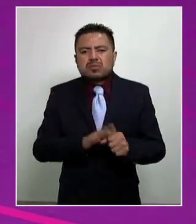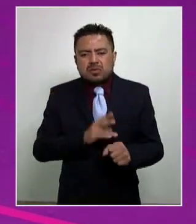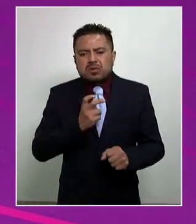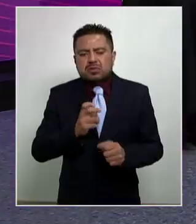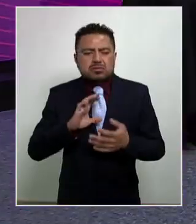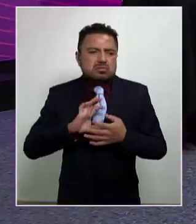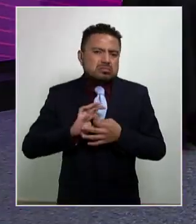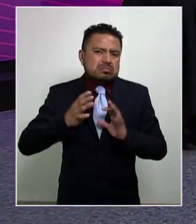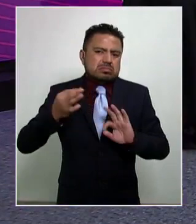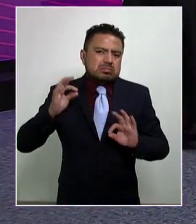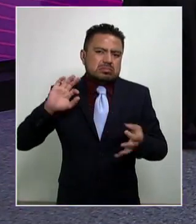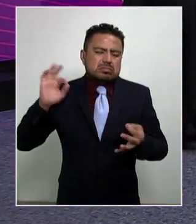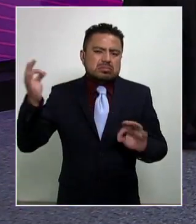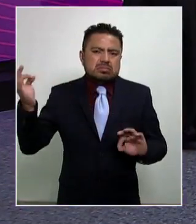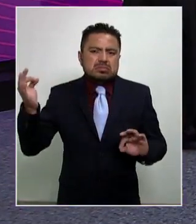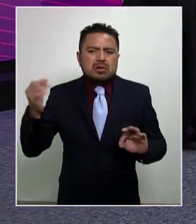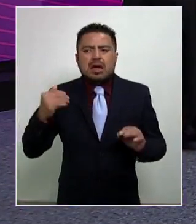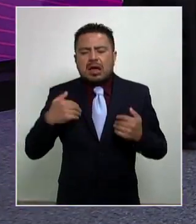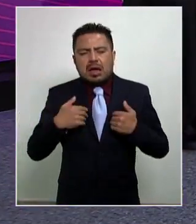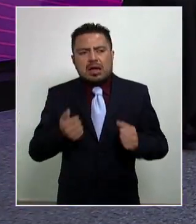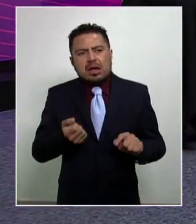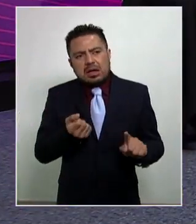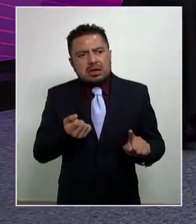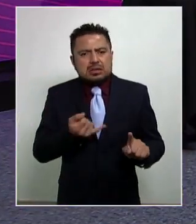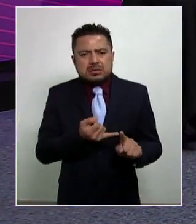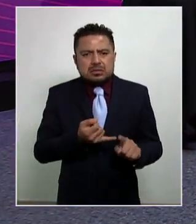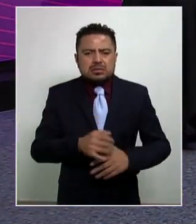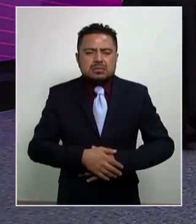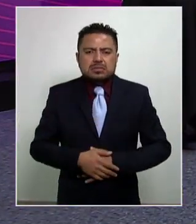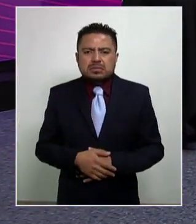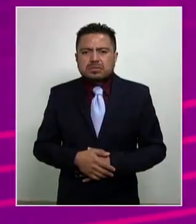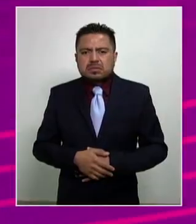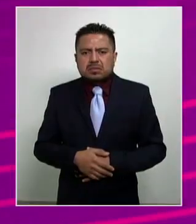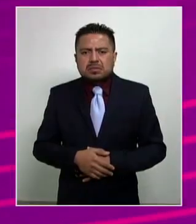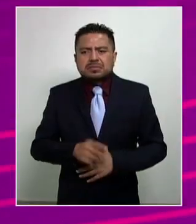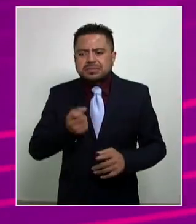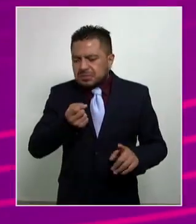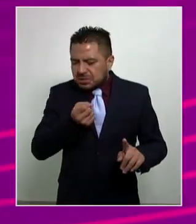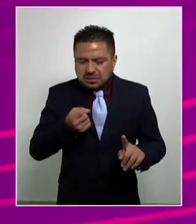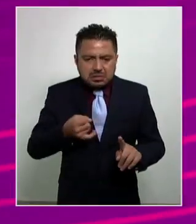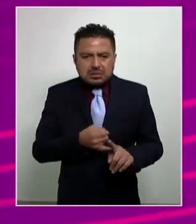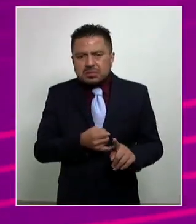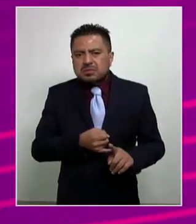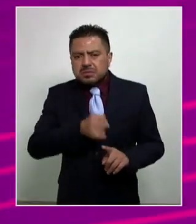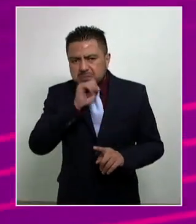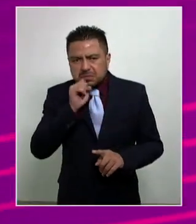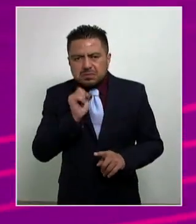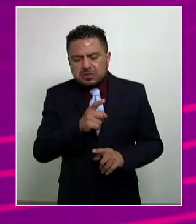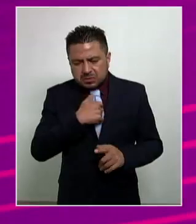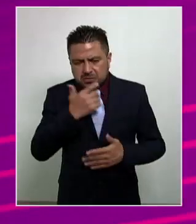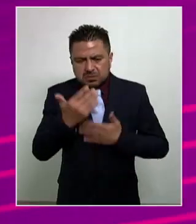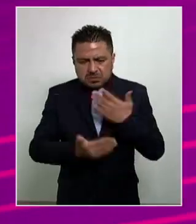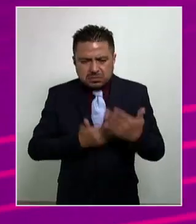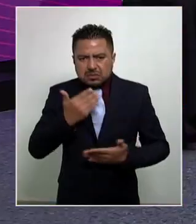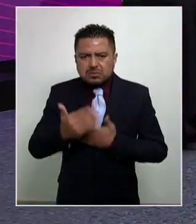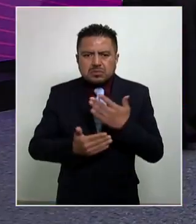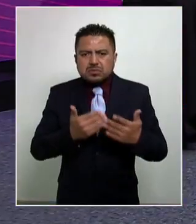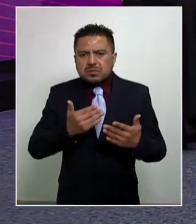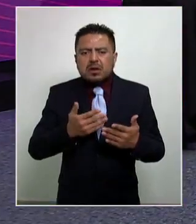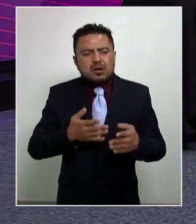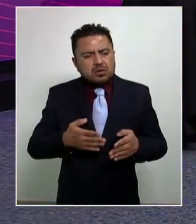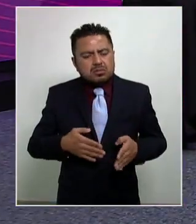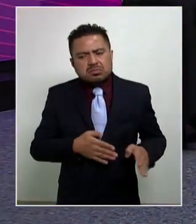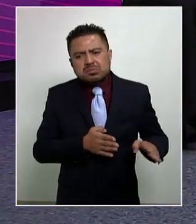esclavitud. Así lo entendí. Y así cuando estudié todo mi camino